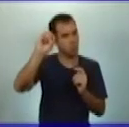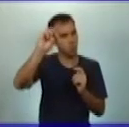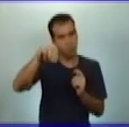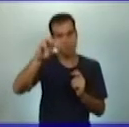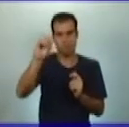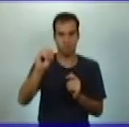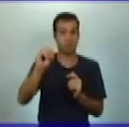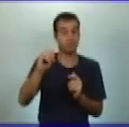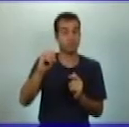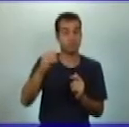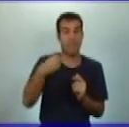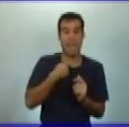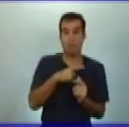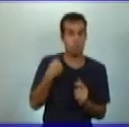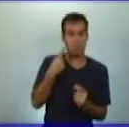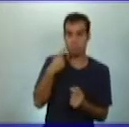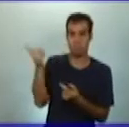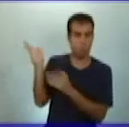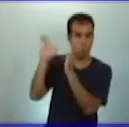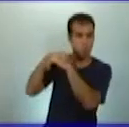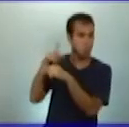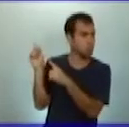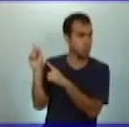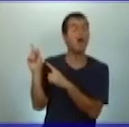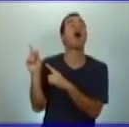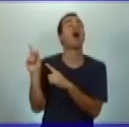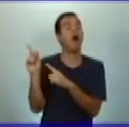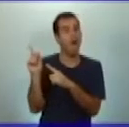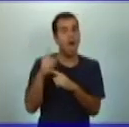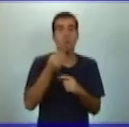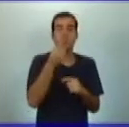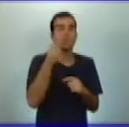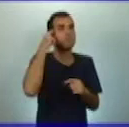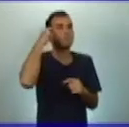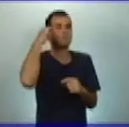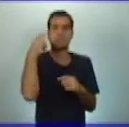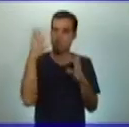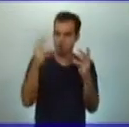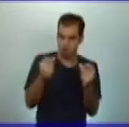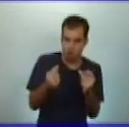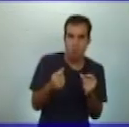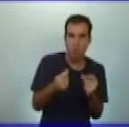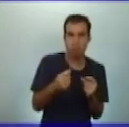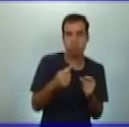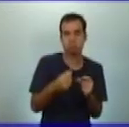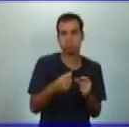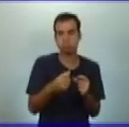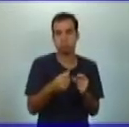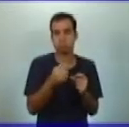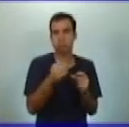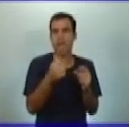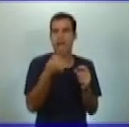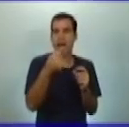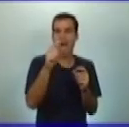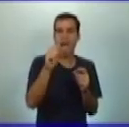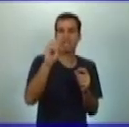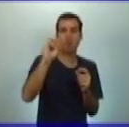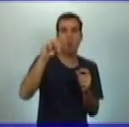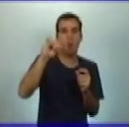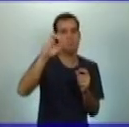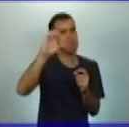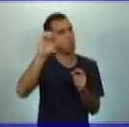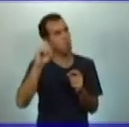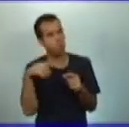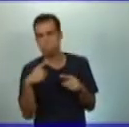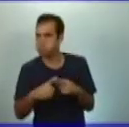hubiera mostrado los núcleos de átomos de carbono, también pudiéramos saber su número atómico y su carga nuclear. ¿Por qué? Por lo primero que